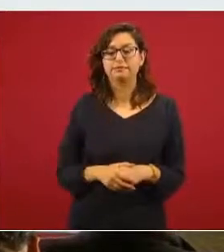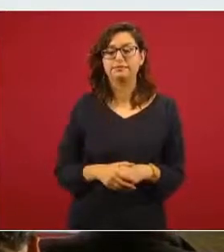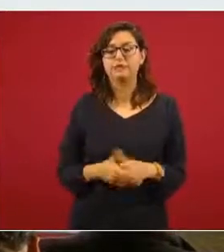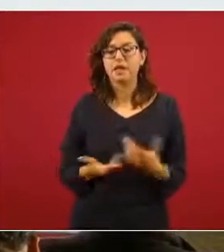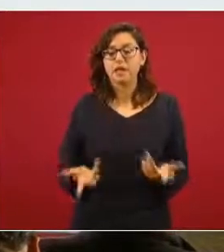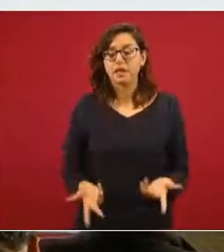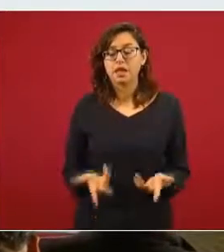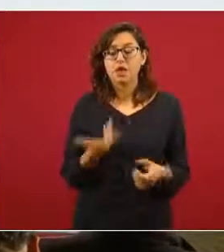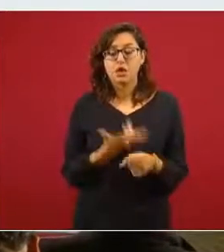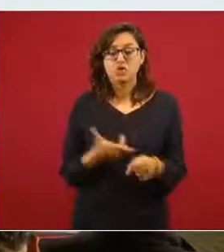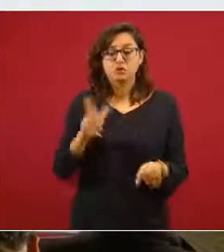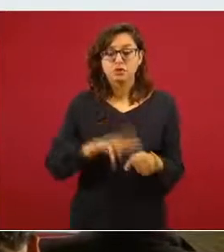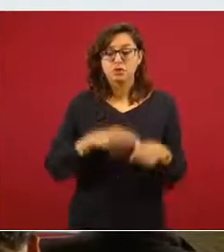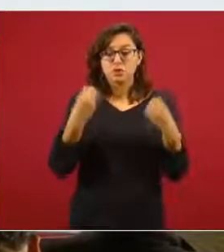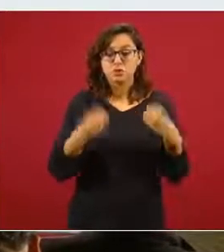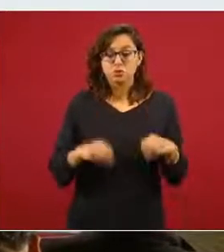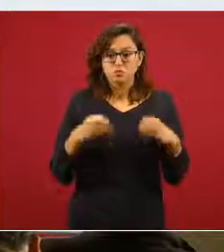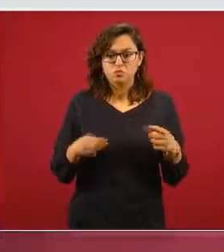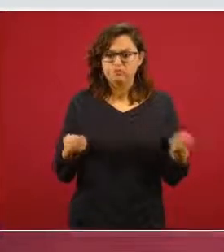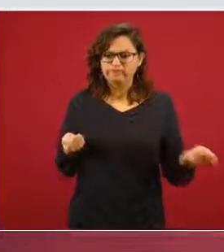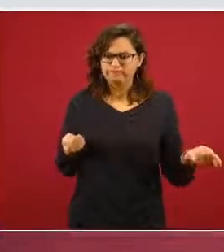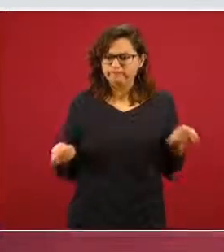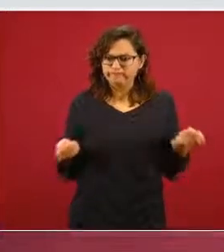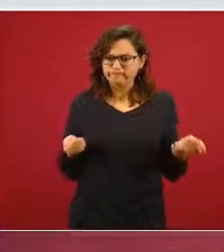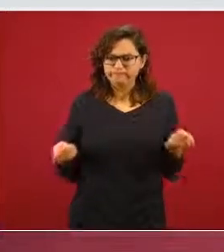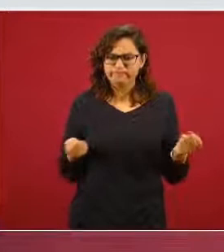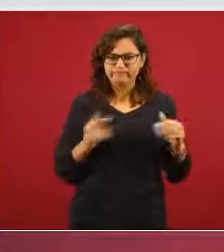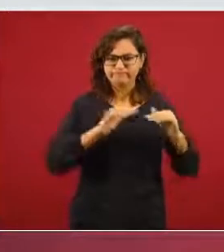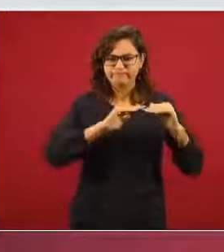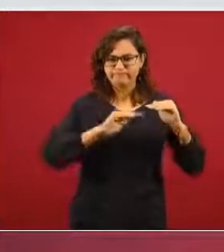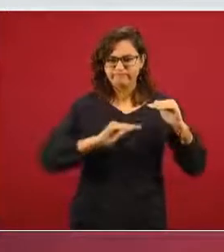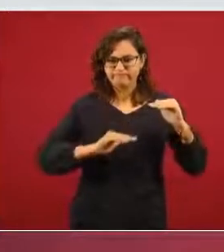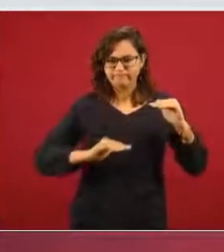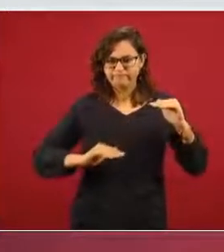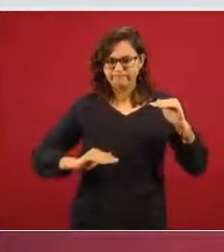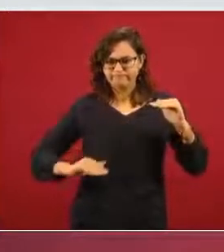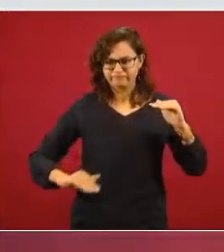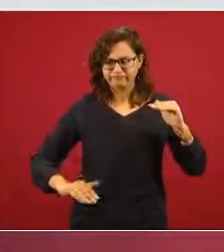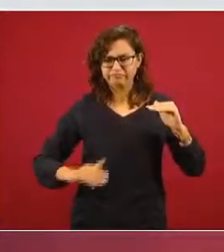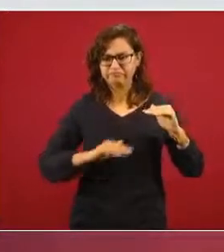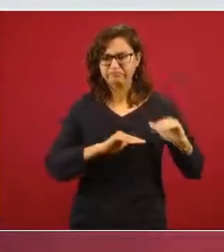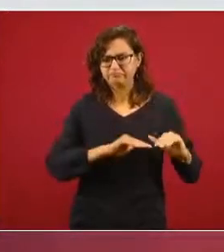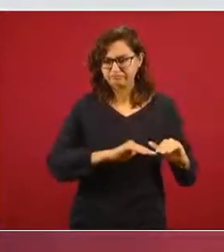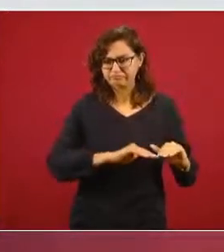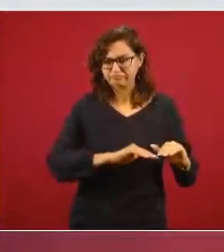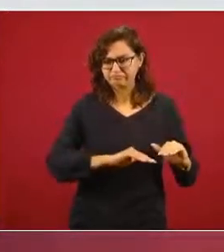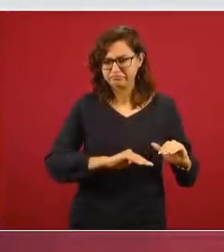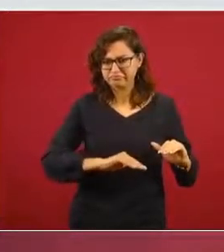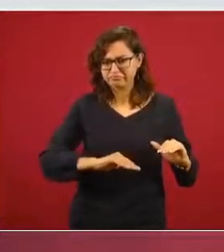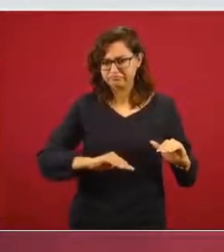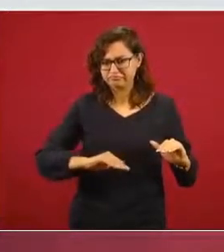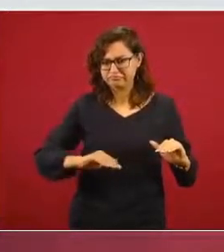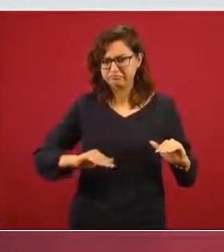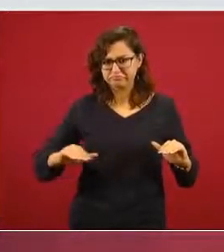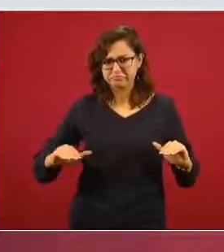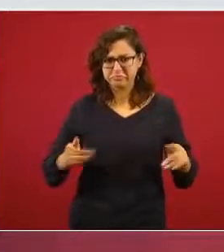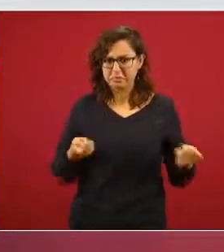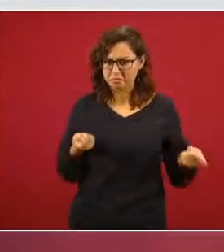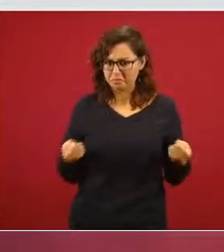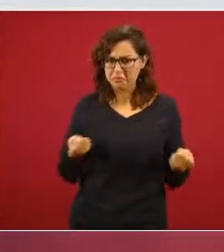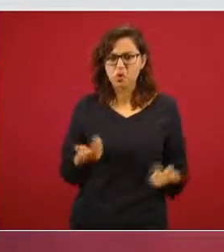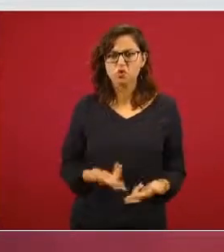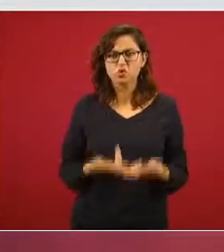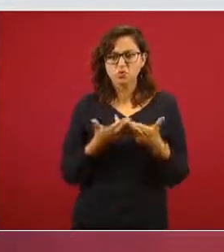hospitalaria durante todo ese periodo la mantuvieron por debajo de los índices de saturación, no se ven en esta diapositiva, pero estuvieron cómodamente con